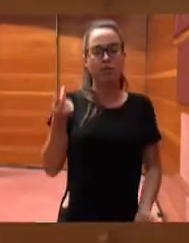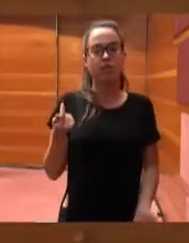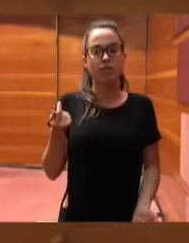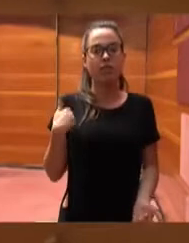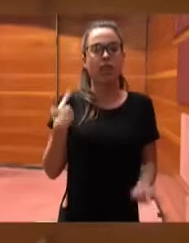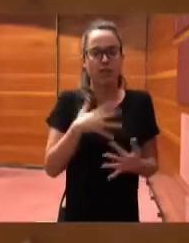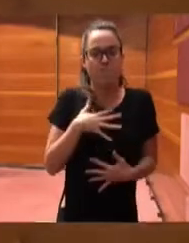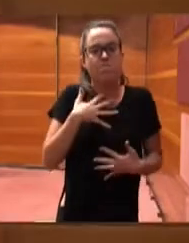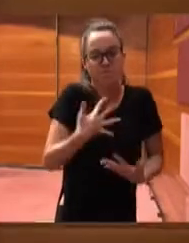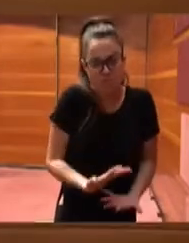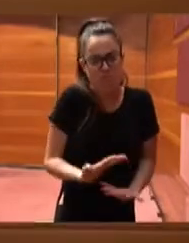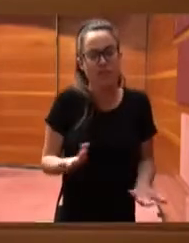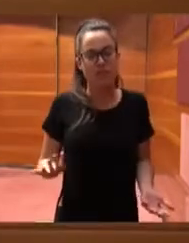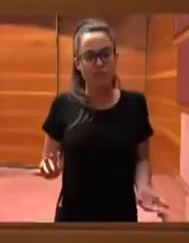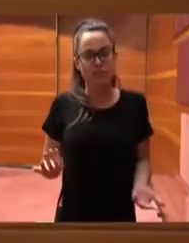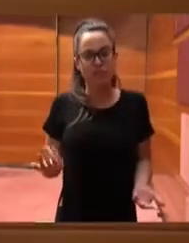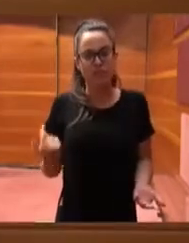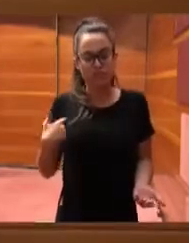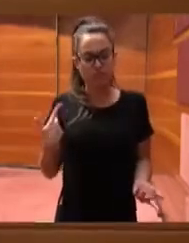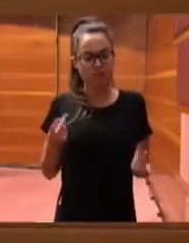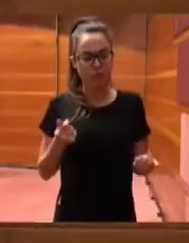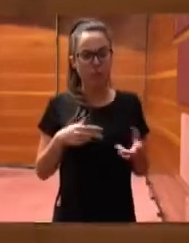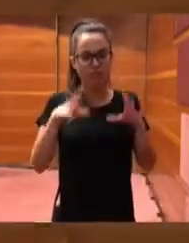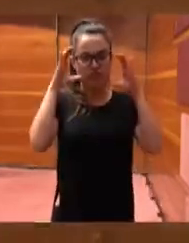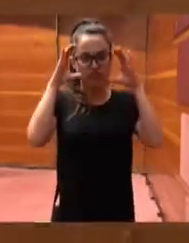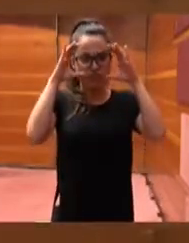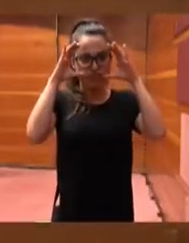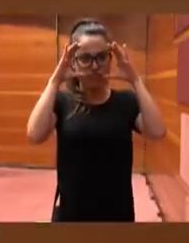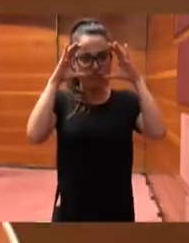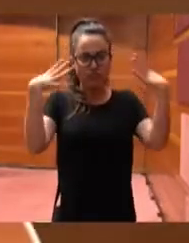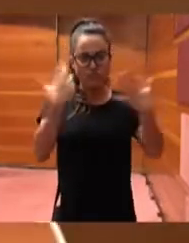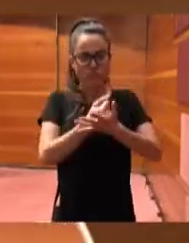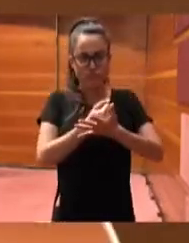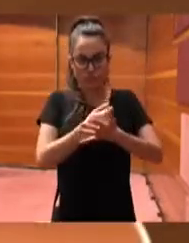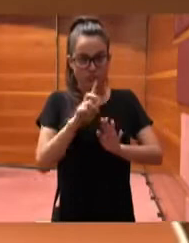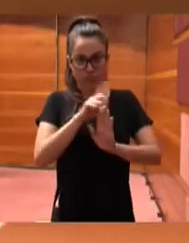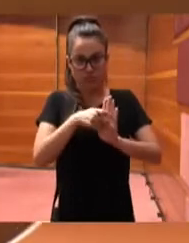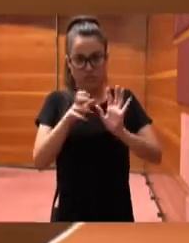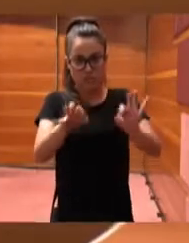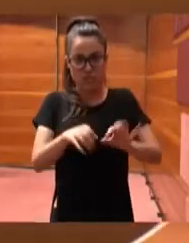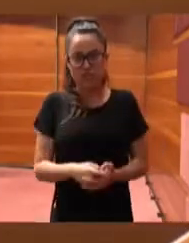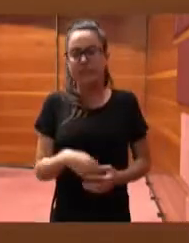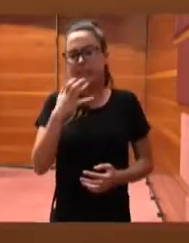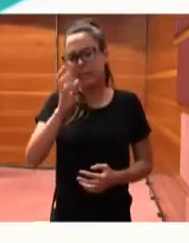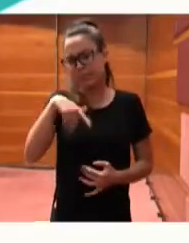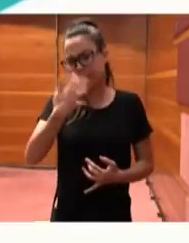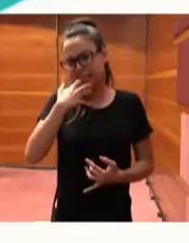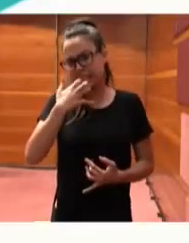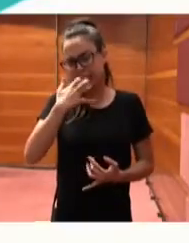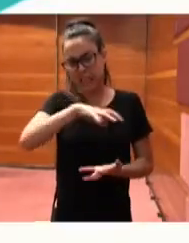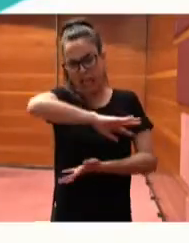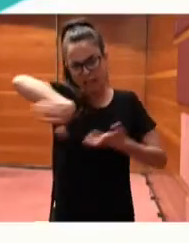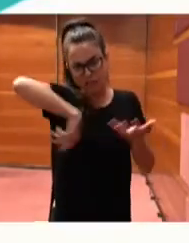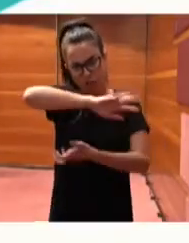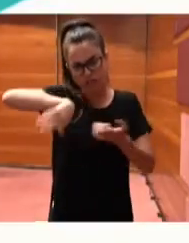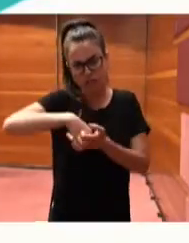que me implico, por supuesto que estoy receptiva, ¿vale? ¿Y cuándo más? Cuando hay una gran catástrofe, hay un